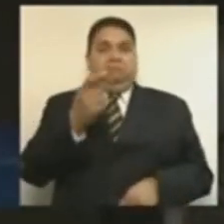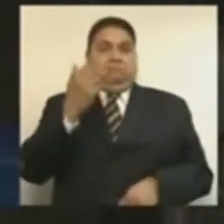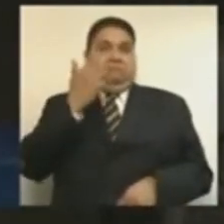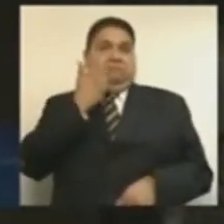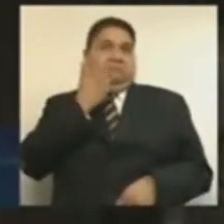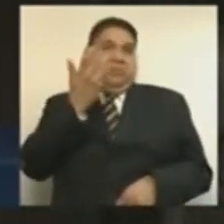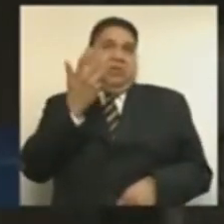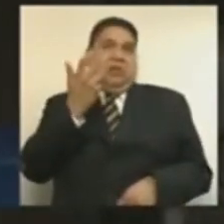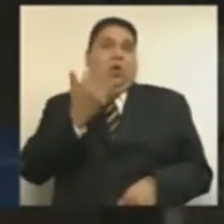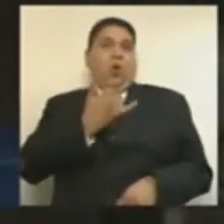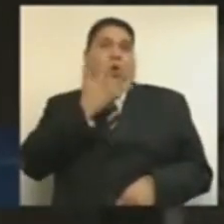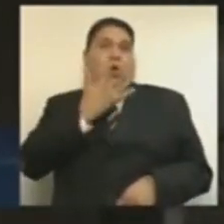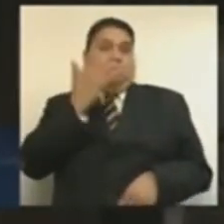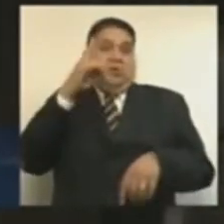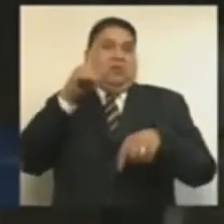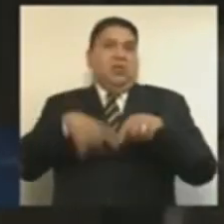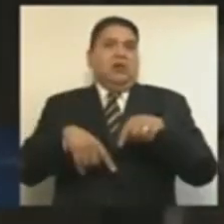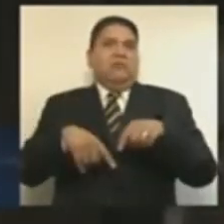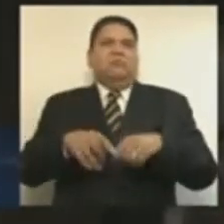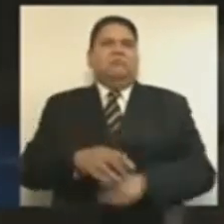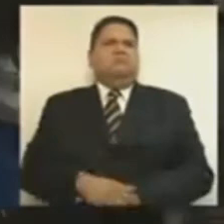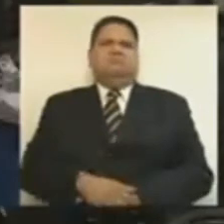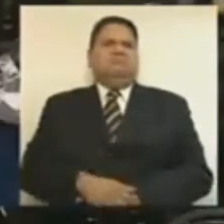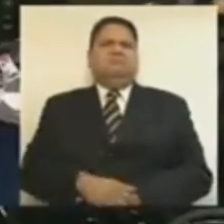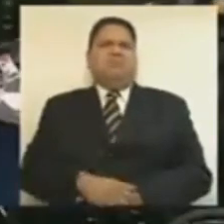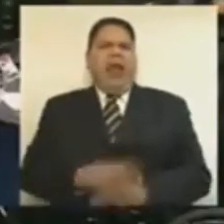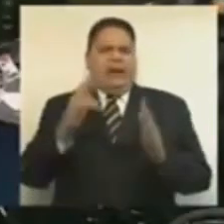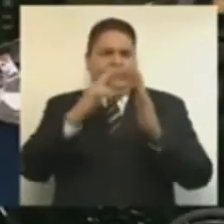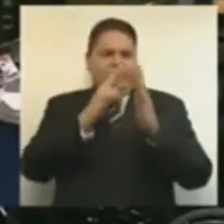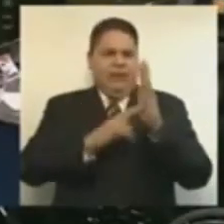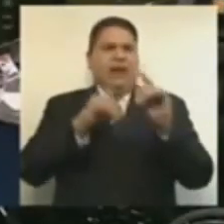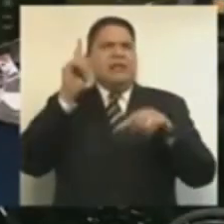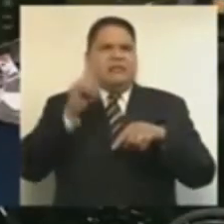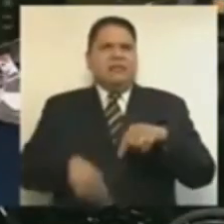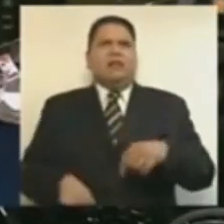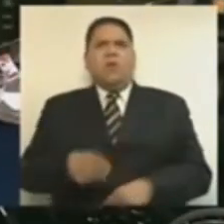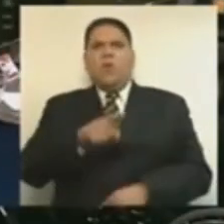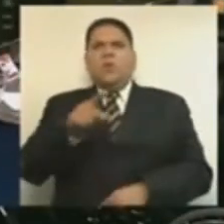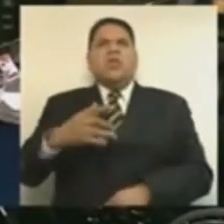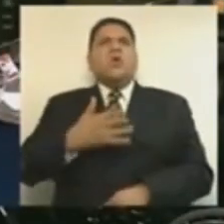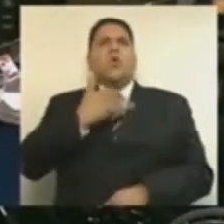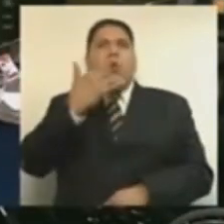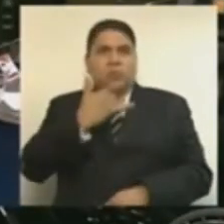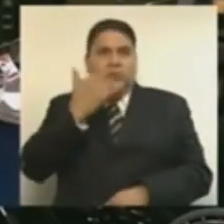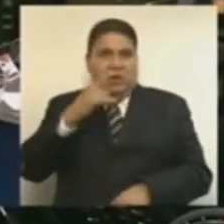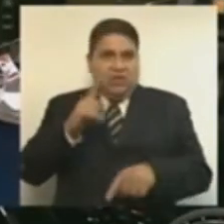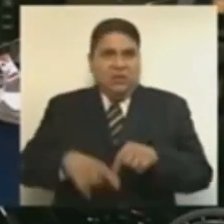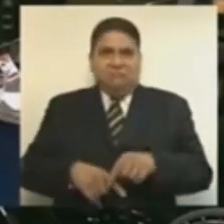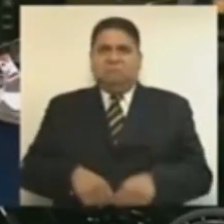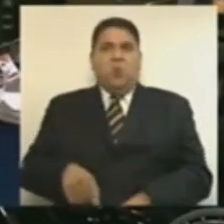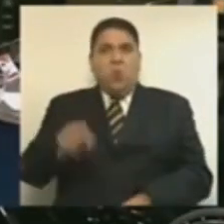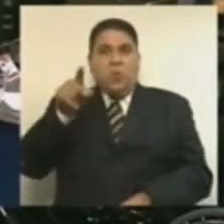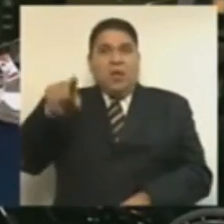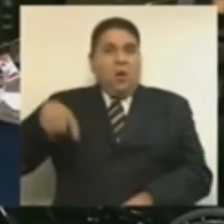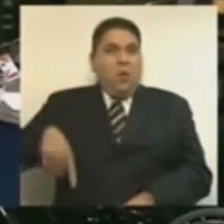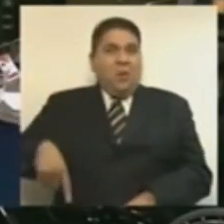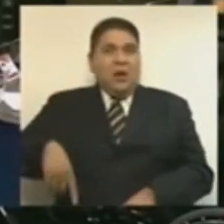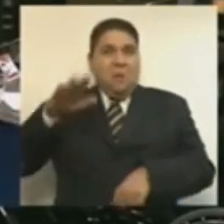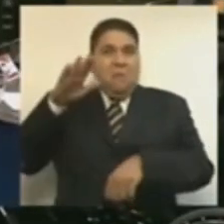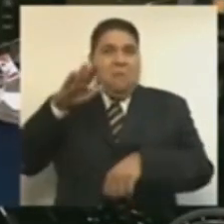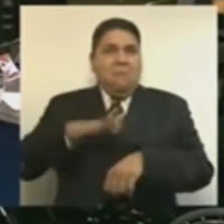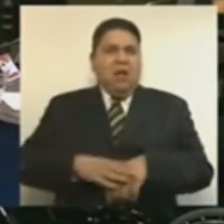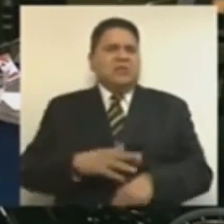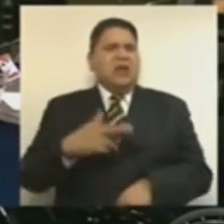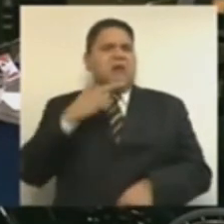a suspender todos los procedimientos. Hablan de la corrupción, es el gobierno en la historia de este país que más